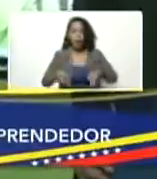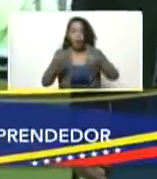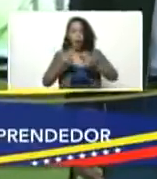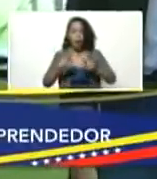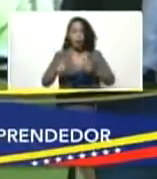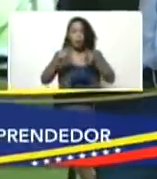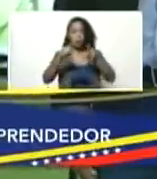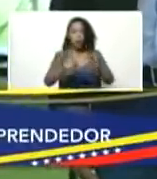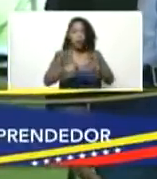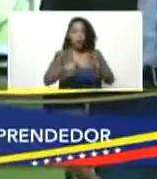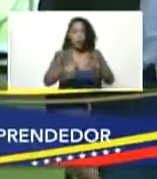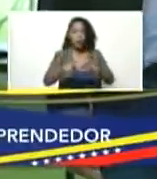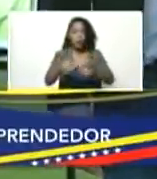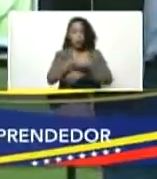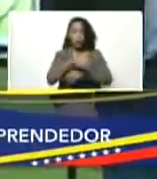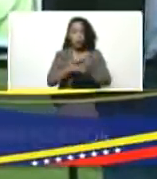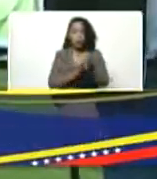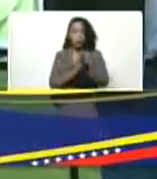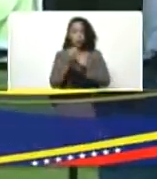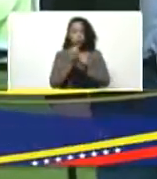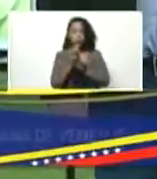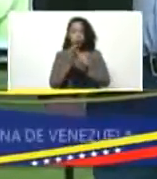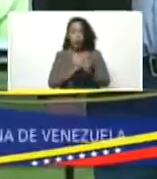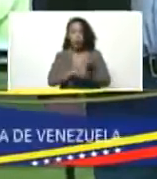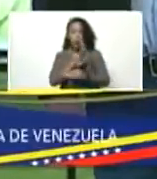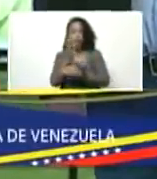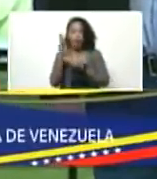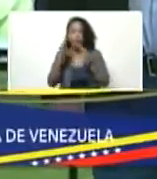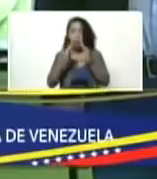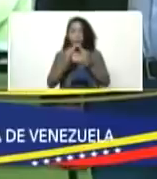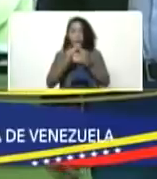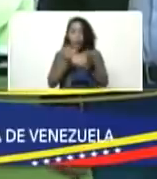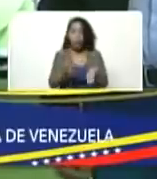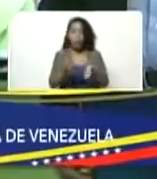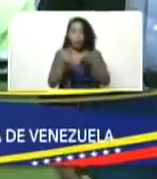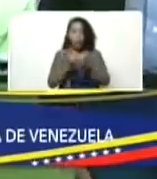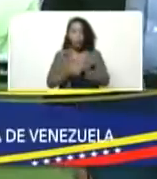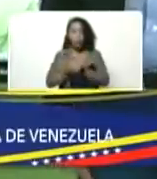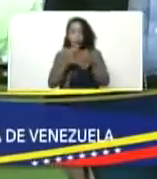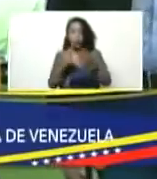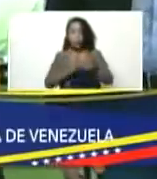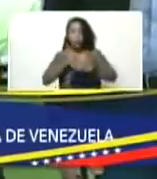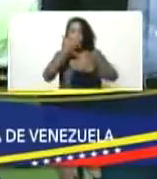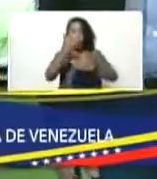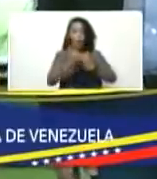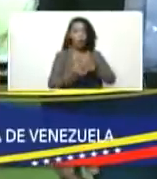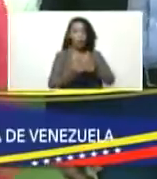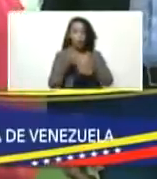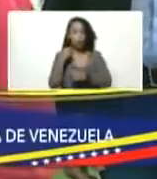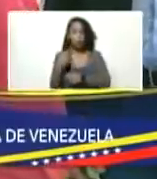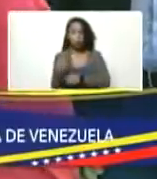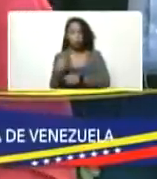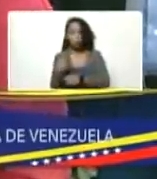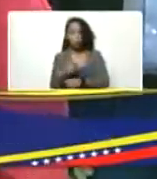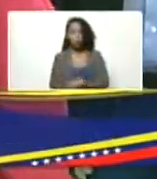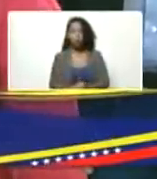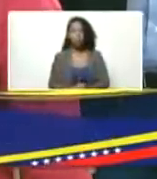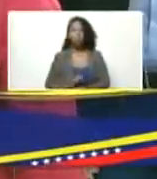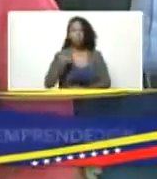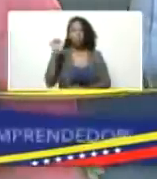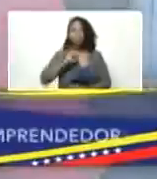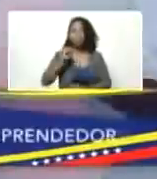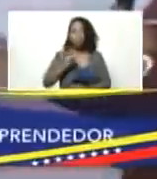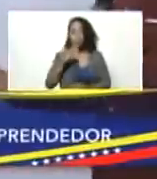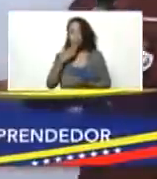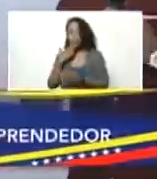título Valoren, donde el emprendedor va a las casas de bolsa y allí puede ofrecer su proyecto para ser financiado. Correcto.